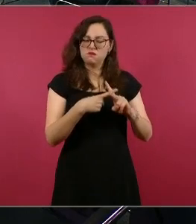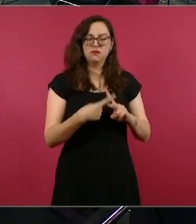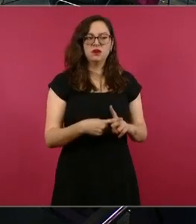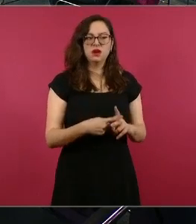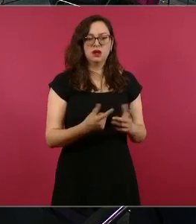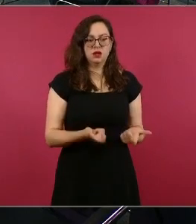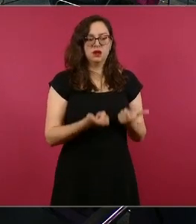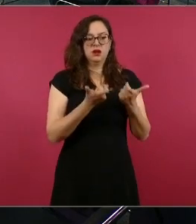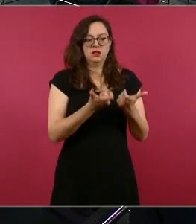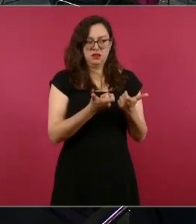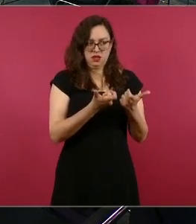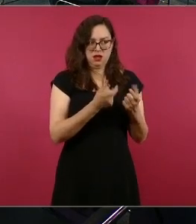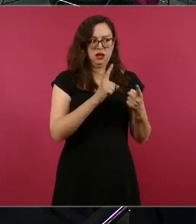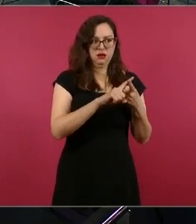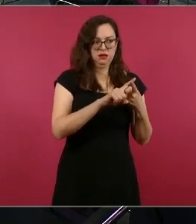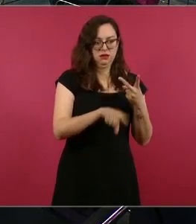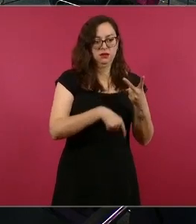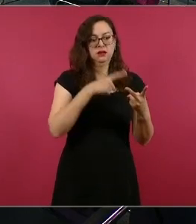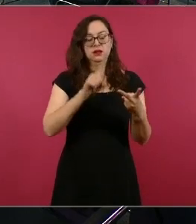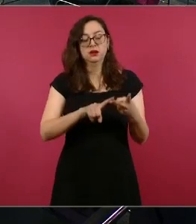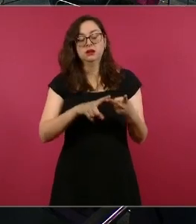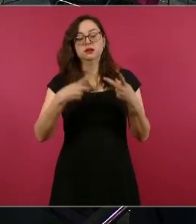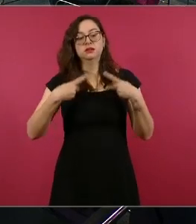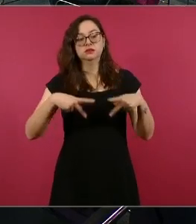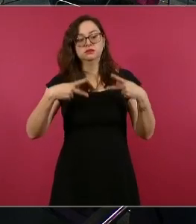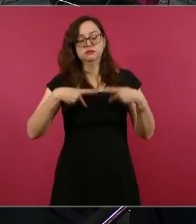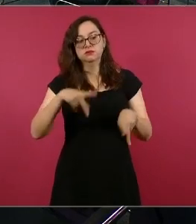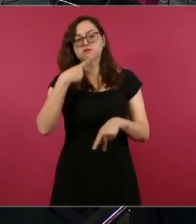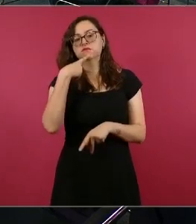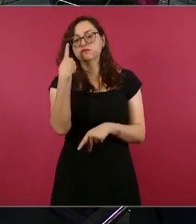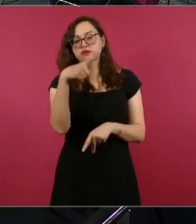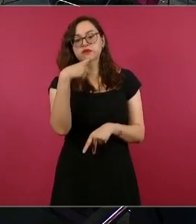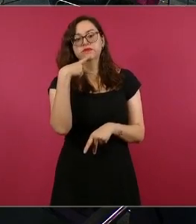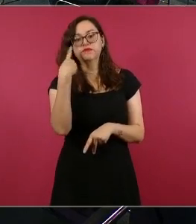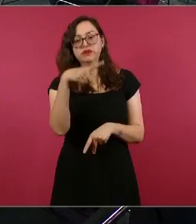cuántas personas están